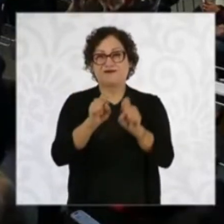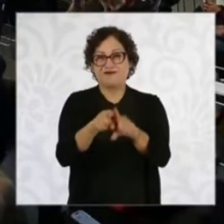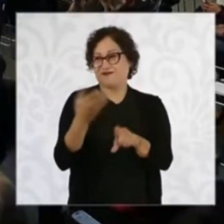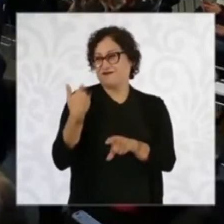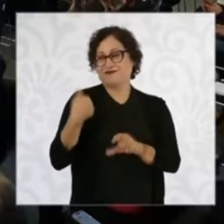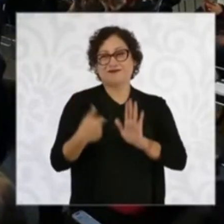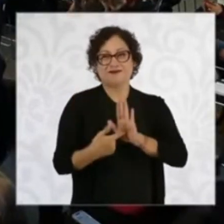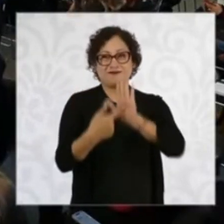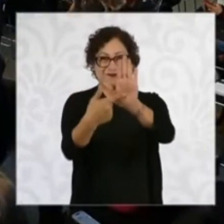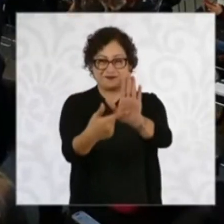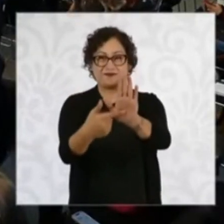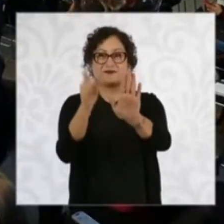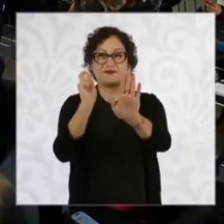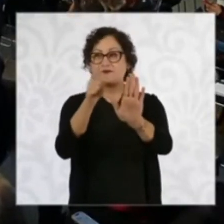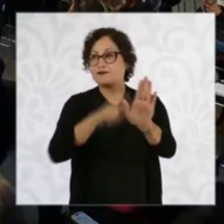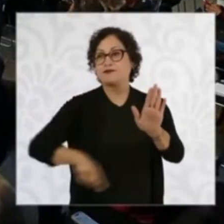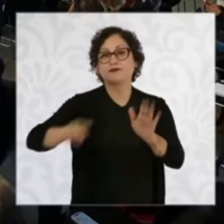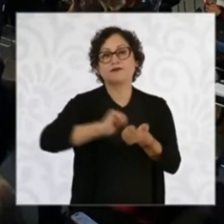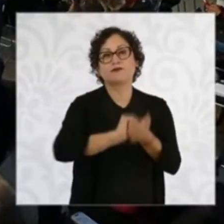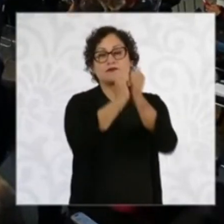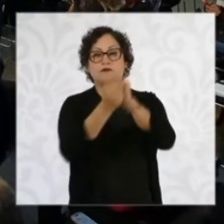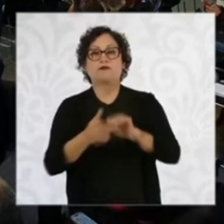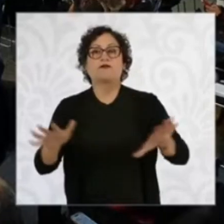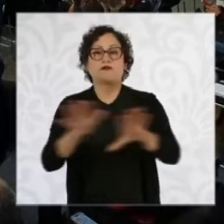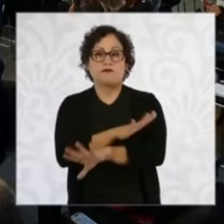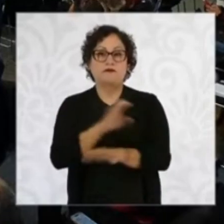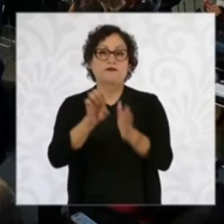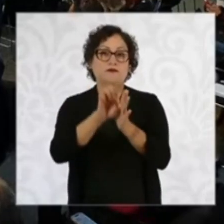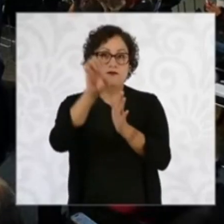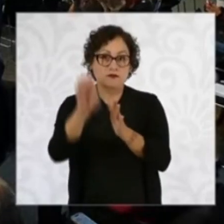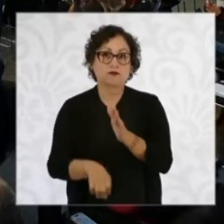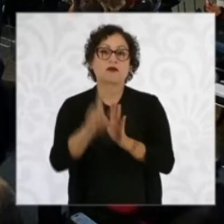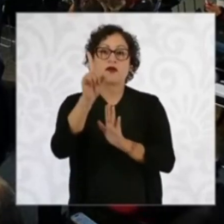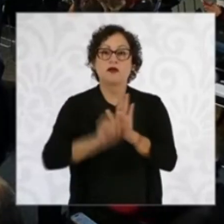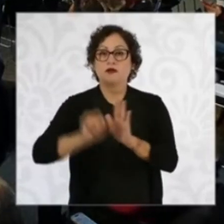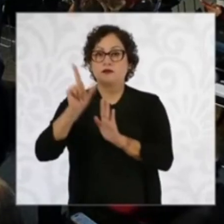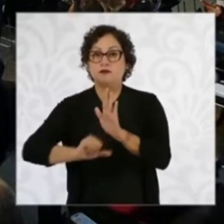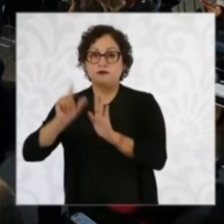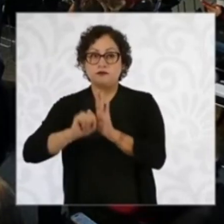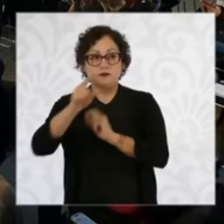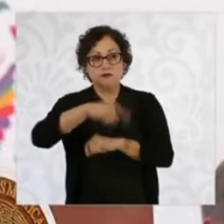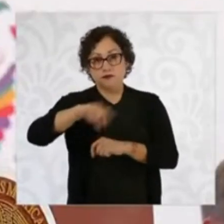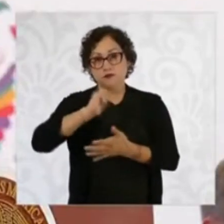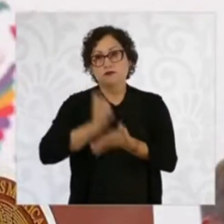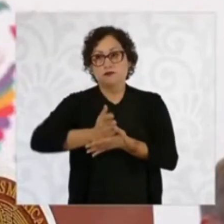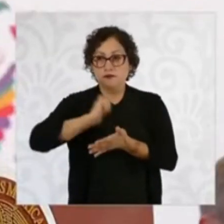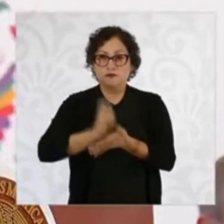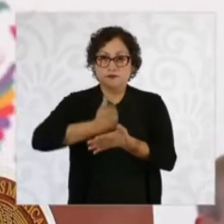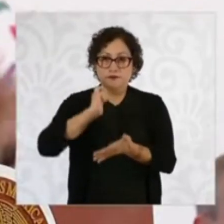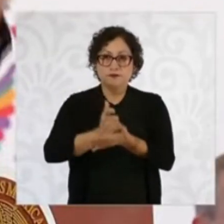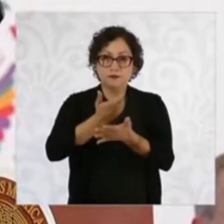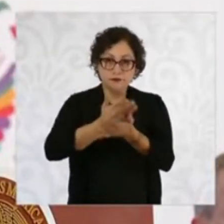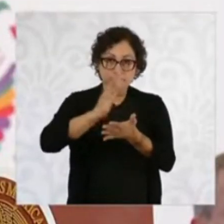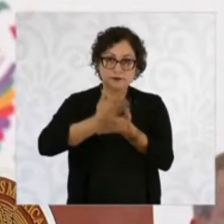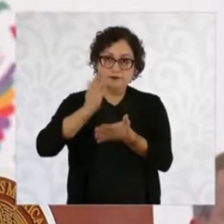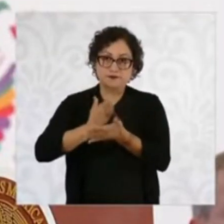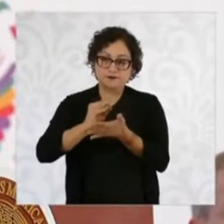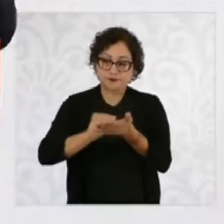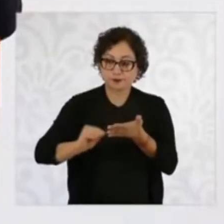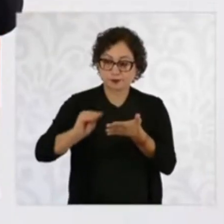presentaba hace un momento, en donde cada mes que se paguen intereses y amortizaciones de capital